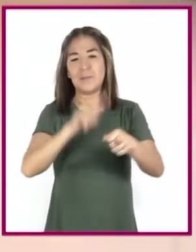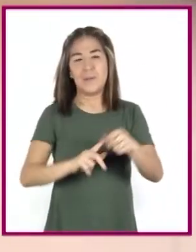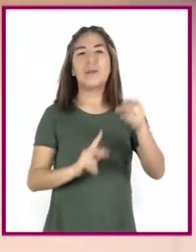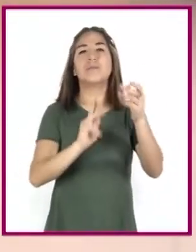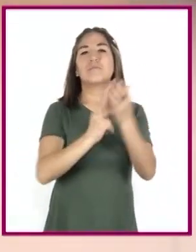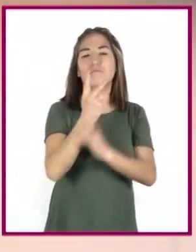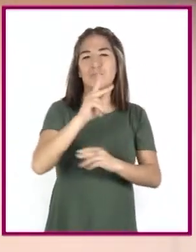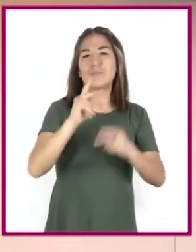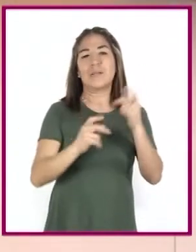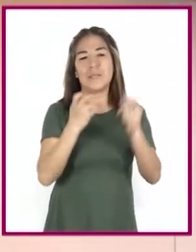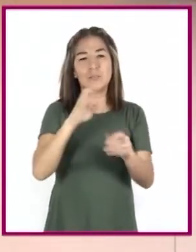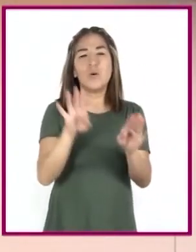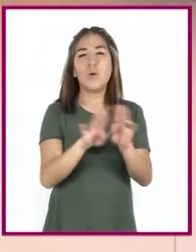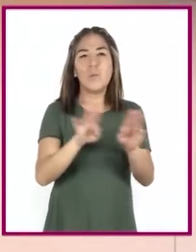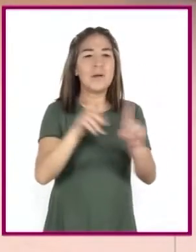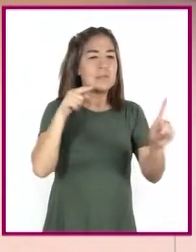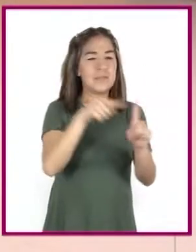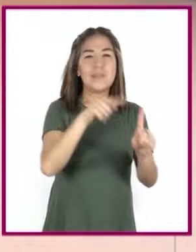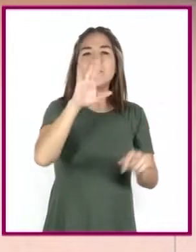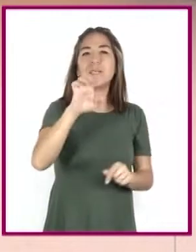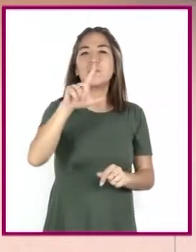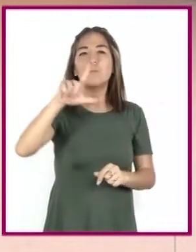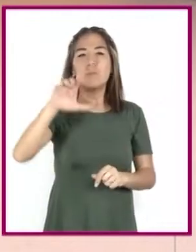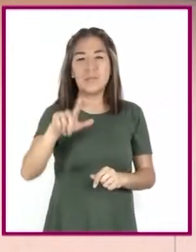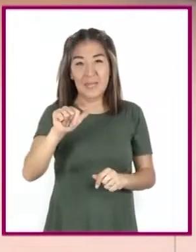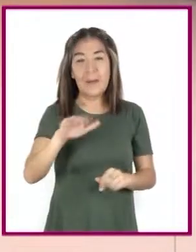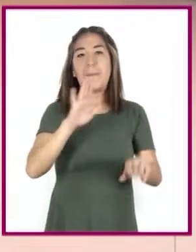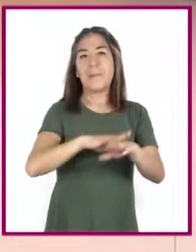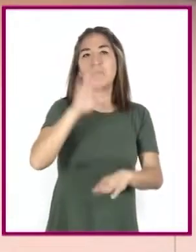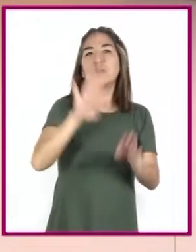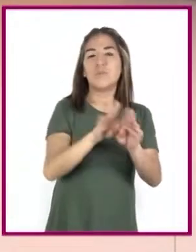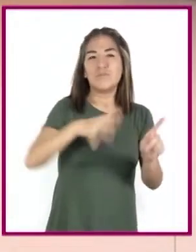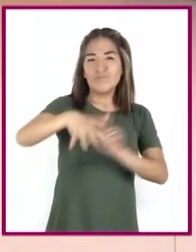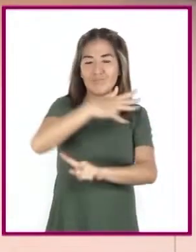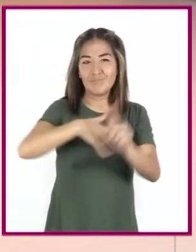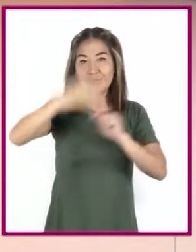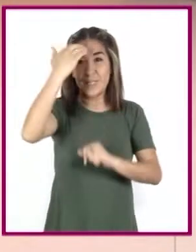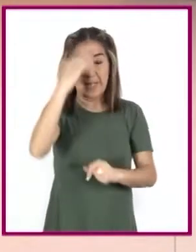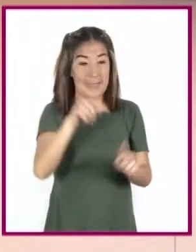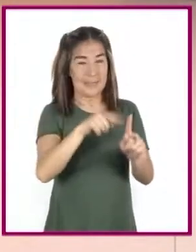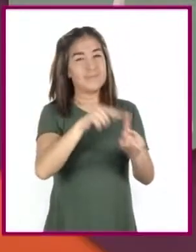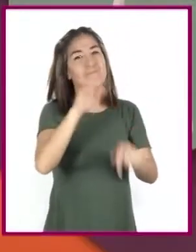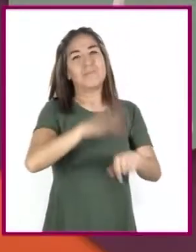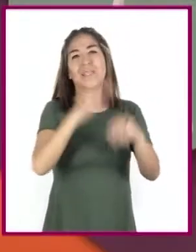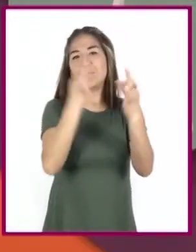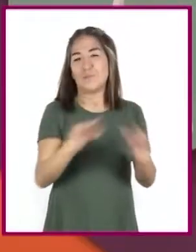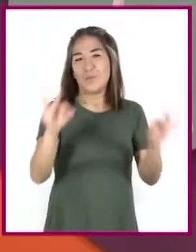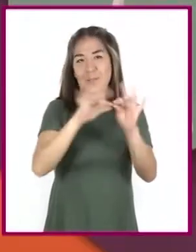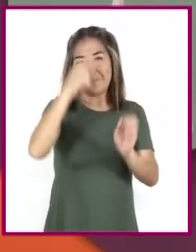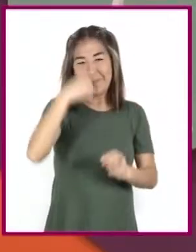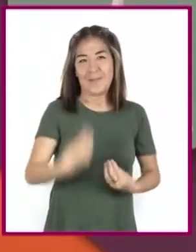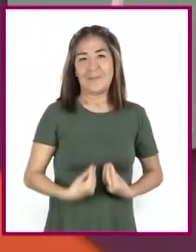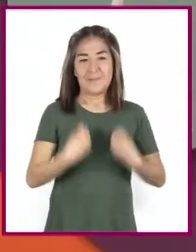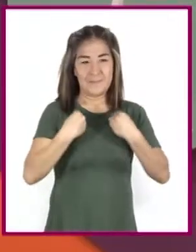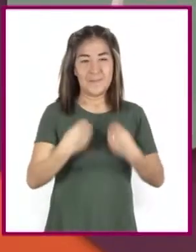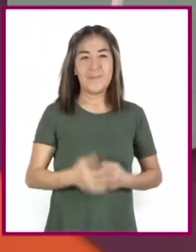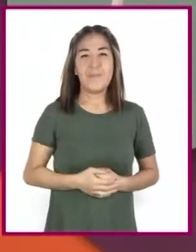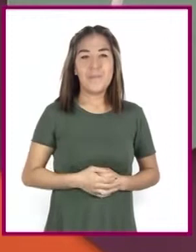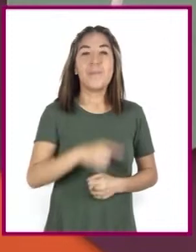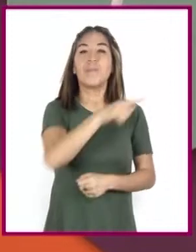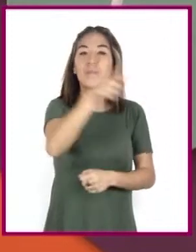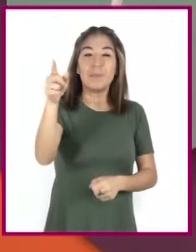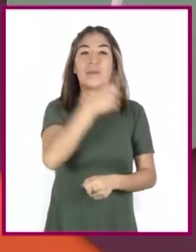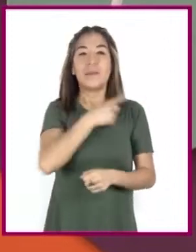en boca de todos. Esto con el propósito de reconocer a la célula como unidad de la vida. Les invitamos a estar atentos